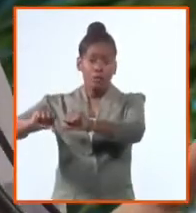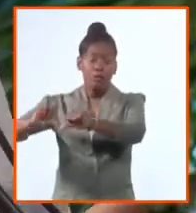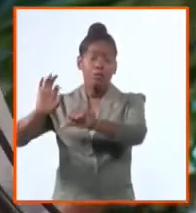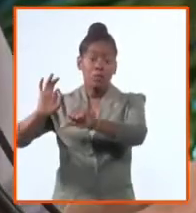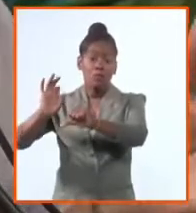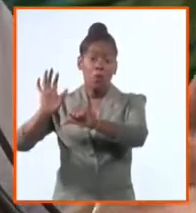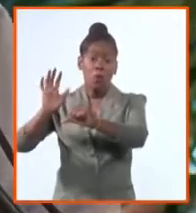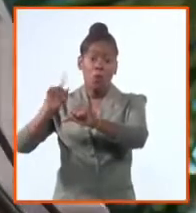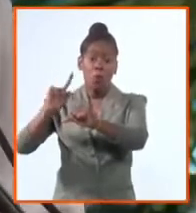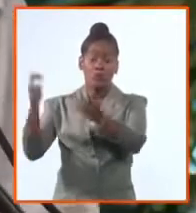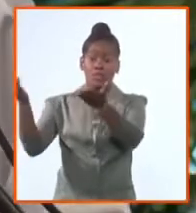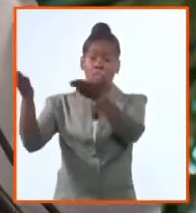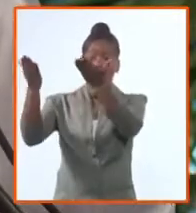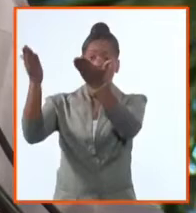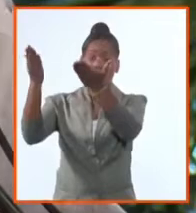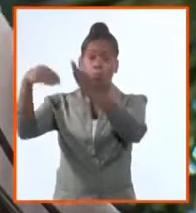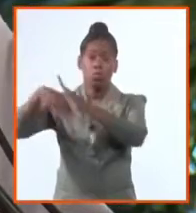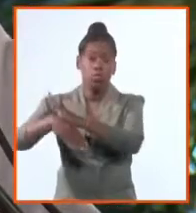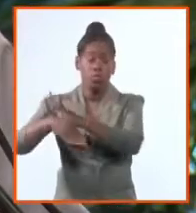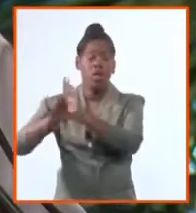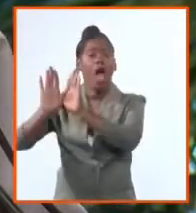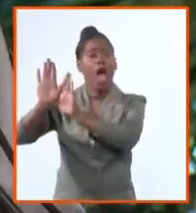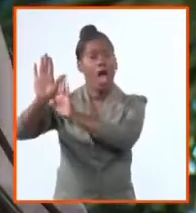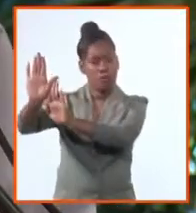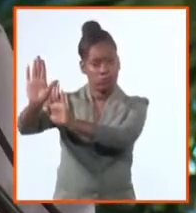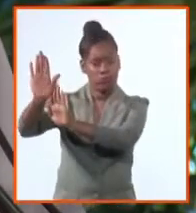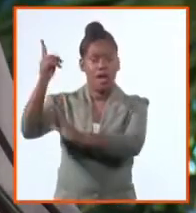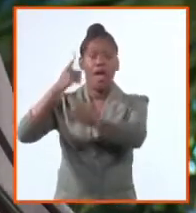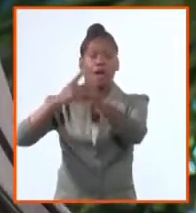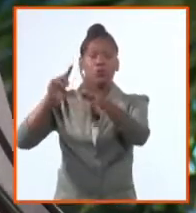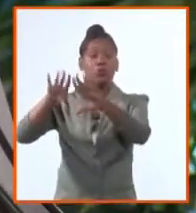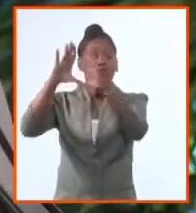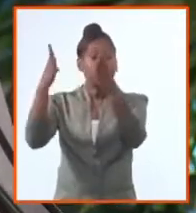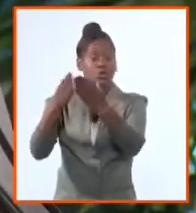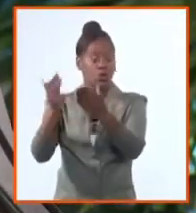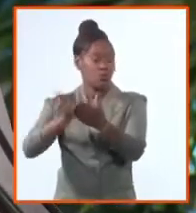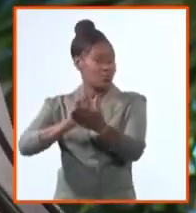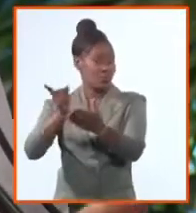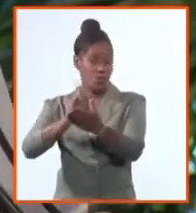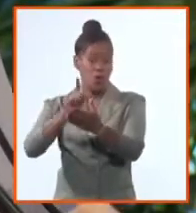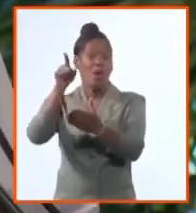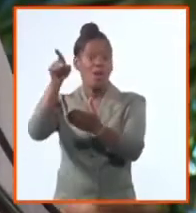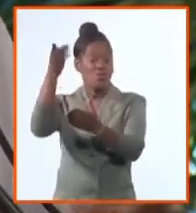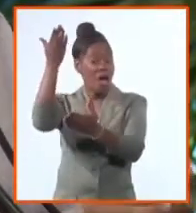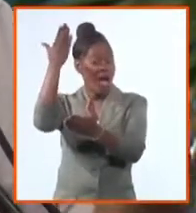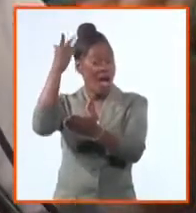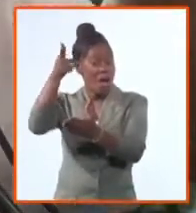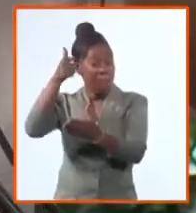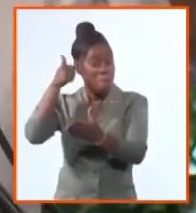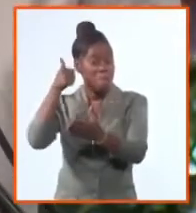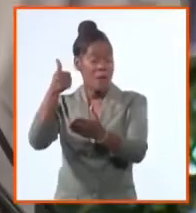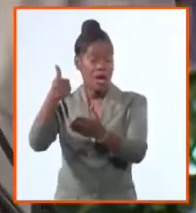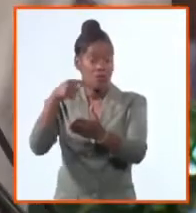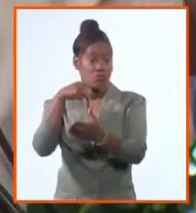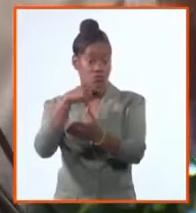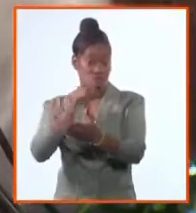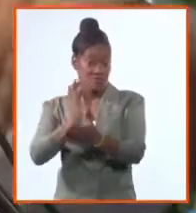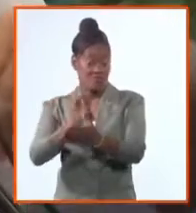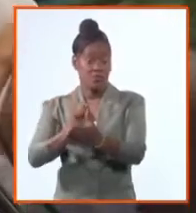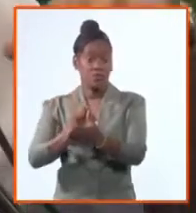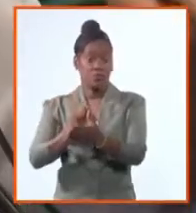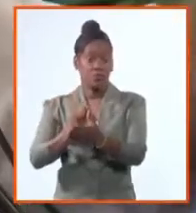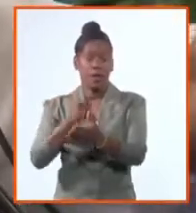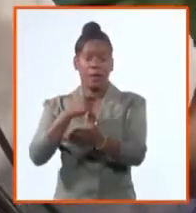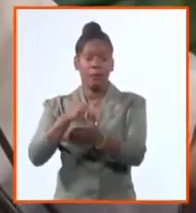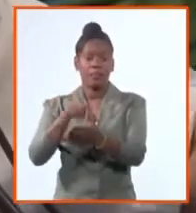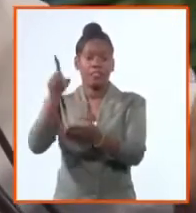podemos simplemente multiplicar por cero la Revolución de Octubre y todo lo que pasó en ese gran país que fue. Hoy incluso Rusia, a partir